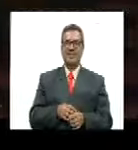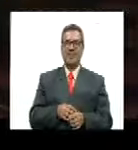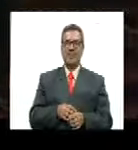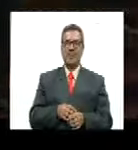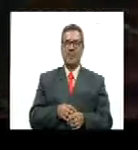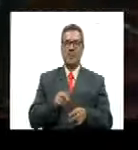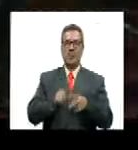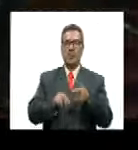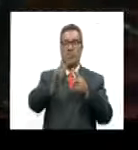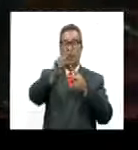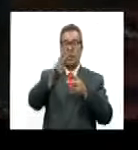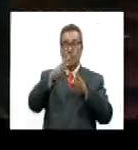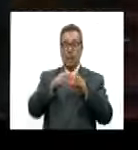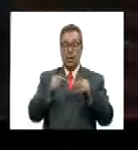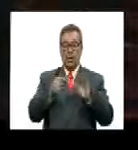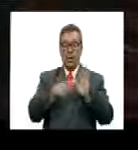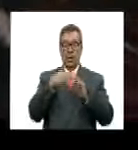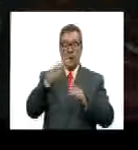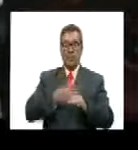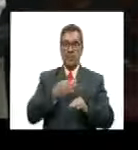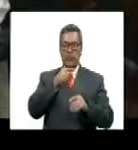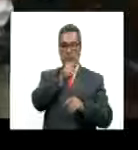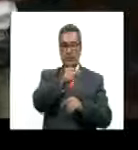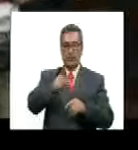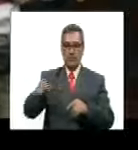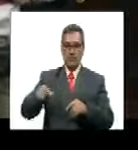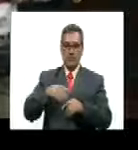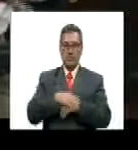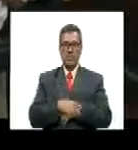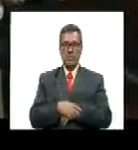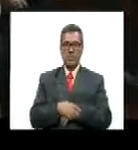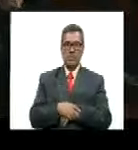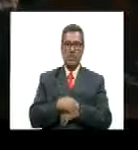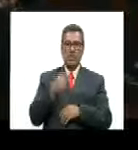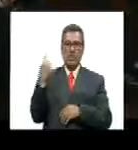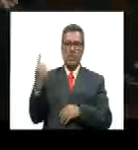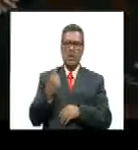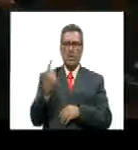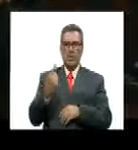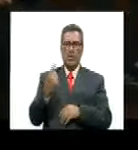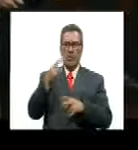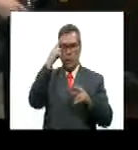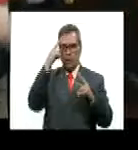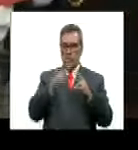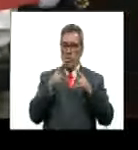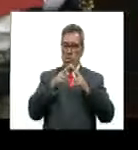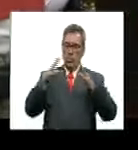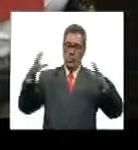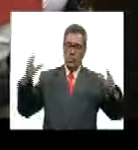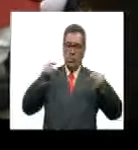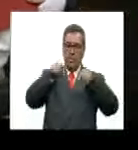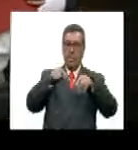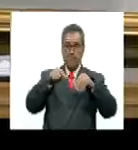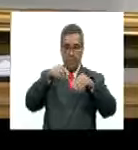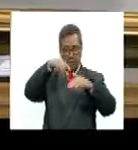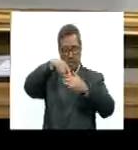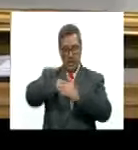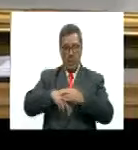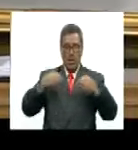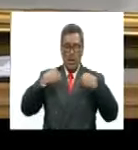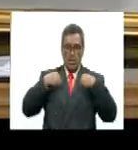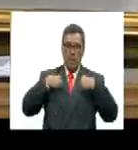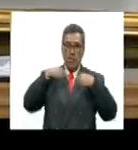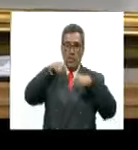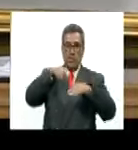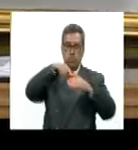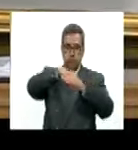Dos excelentes disertaciones de personas que no solamente conocen al monstruo, sino que viven en las entrañas del